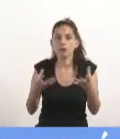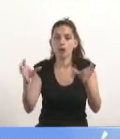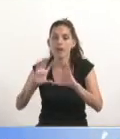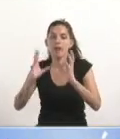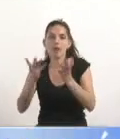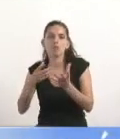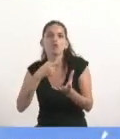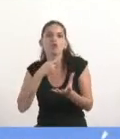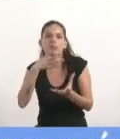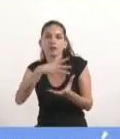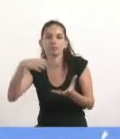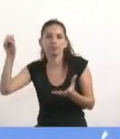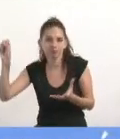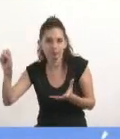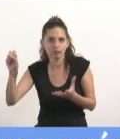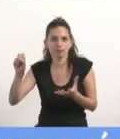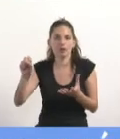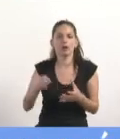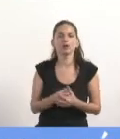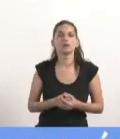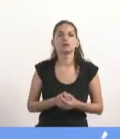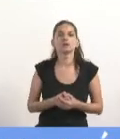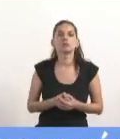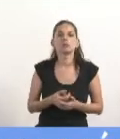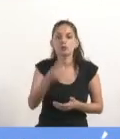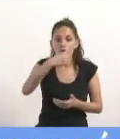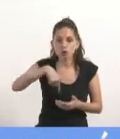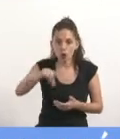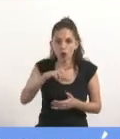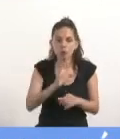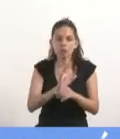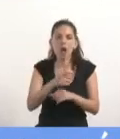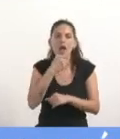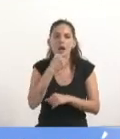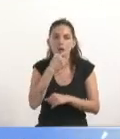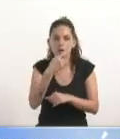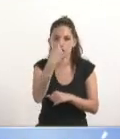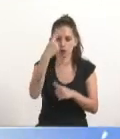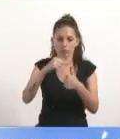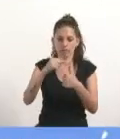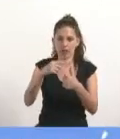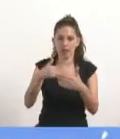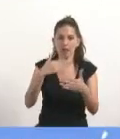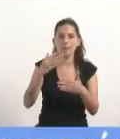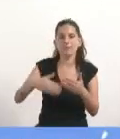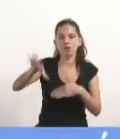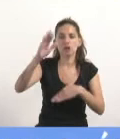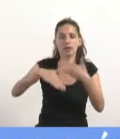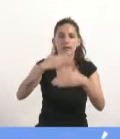a nuestros investigadores, por nuestros premios Nobel. Somos un ejemplo. Y yo voy a poner uno. El mayor desarrollo del